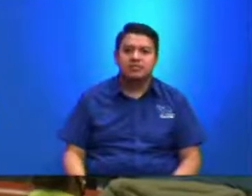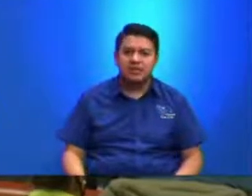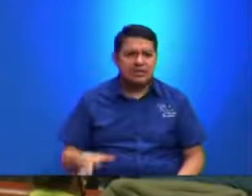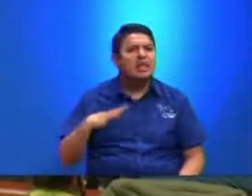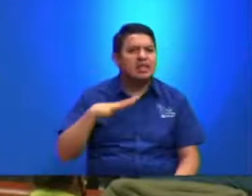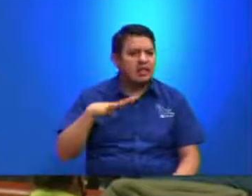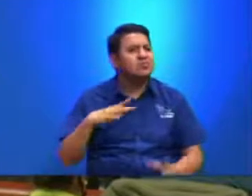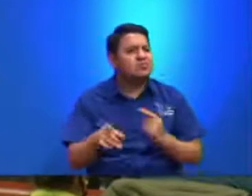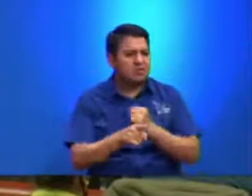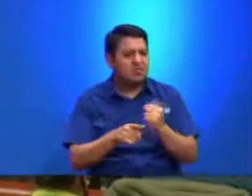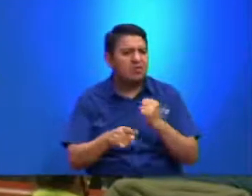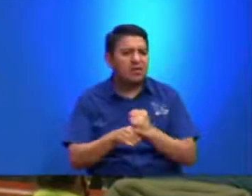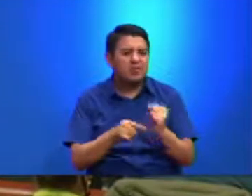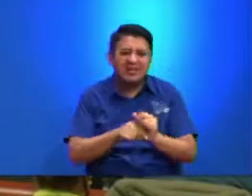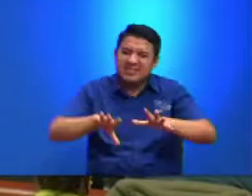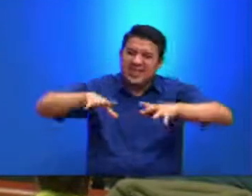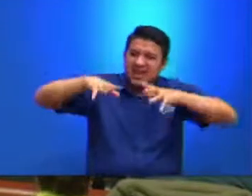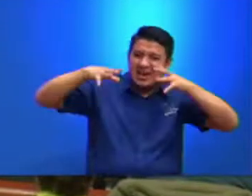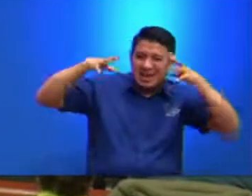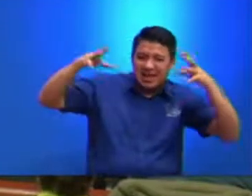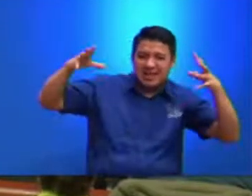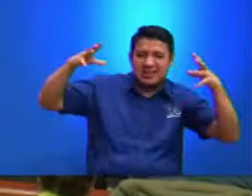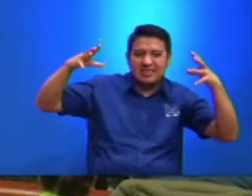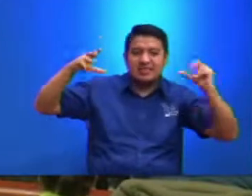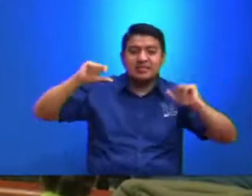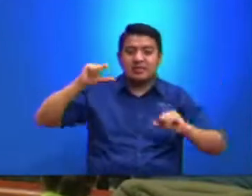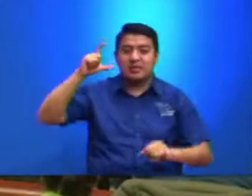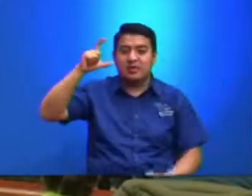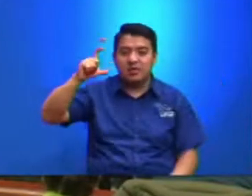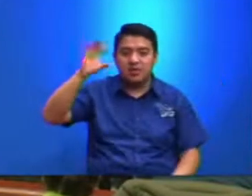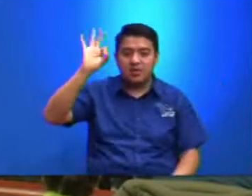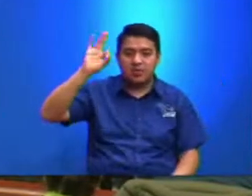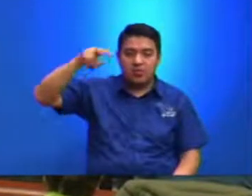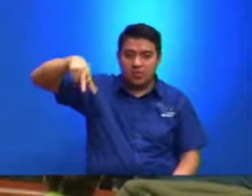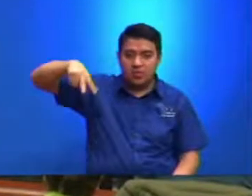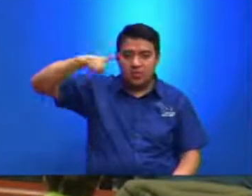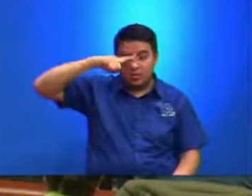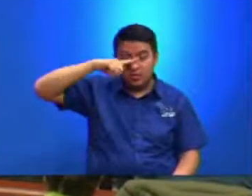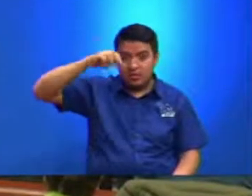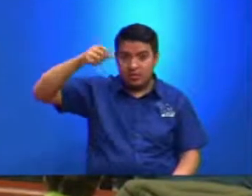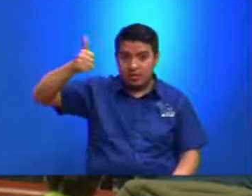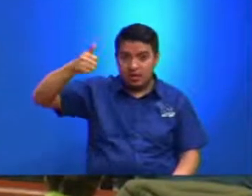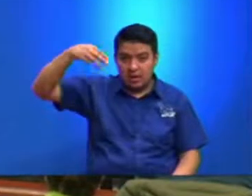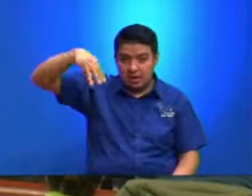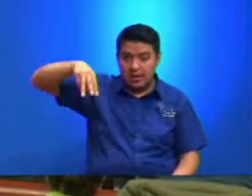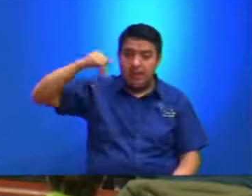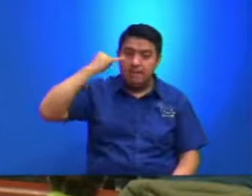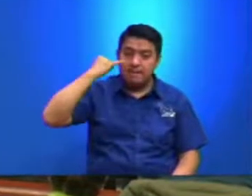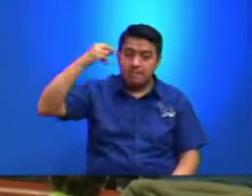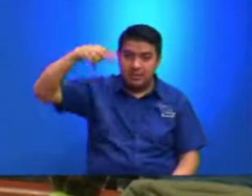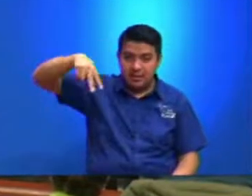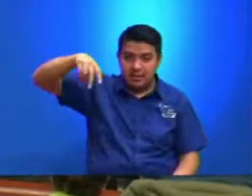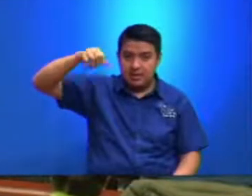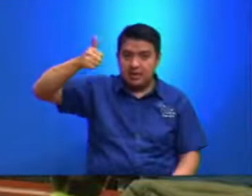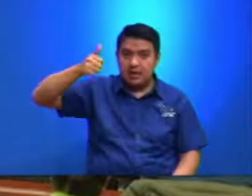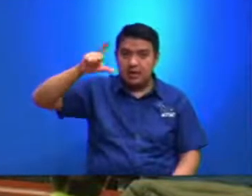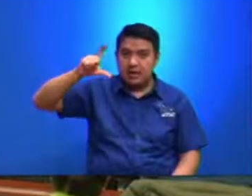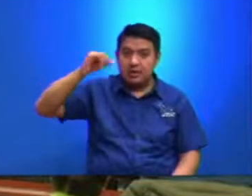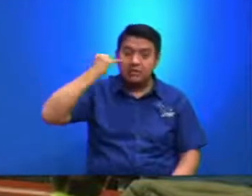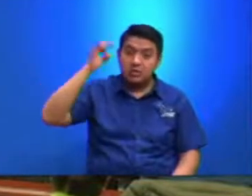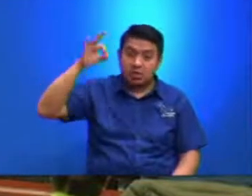problemas, ¿verdad? La contaminación a nivel mundial, y los tres países